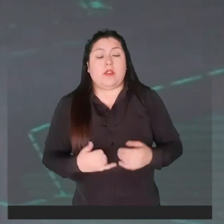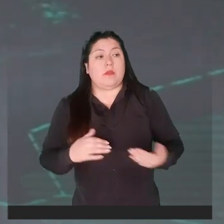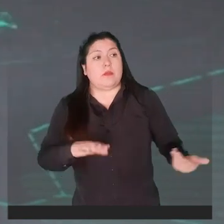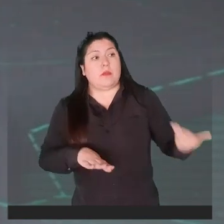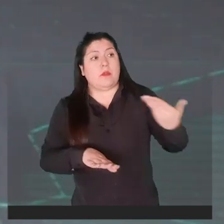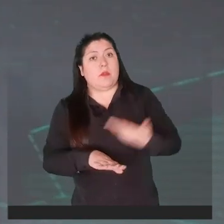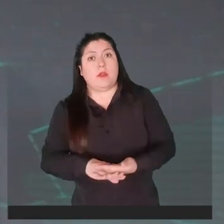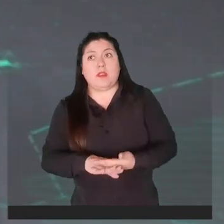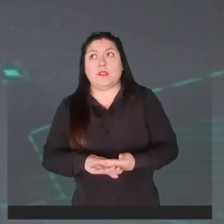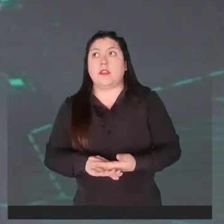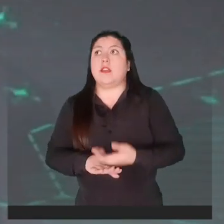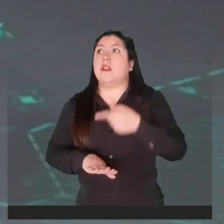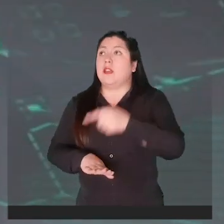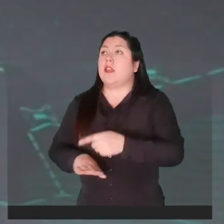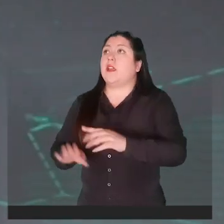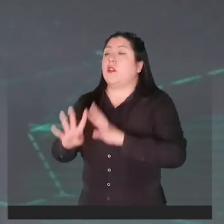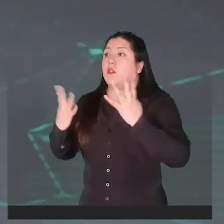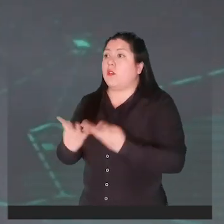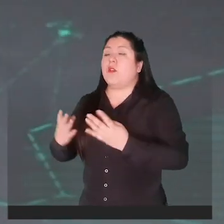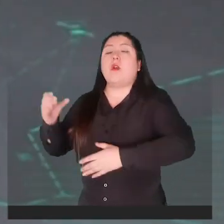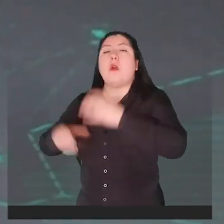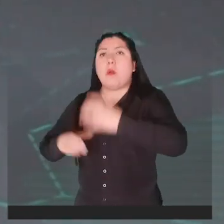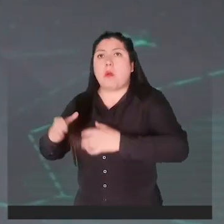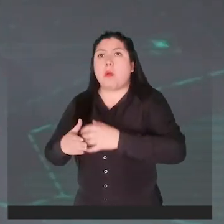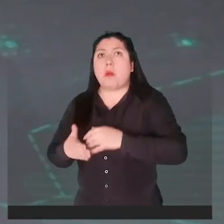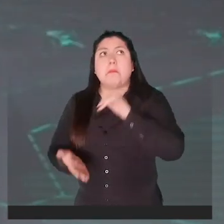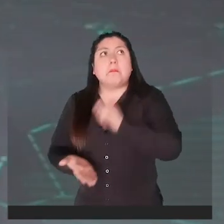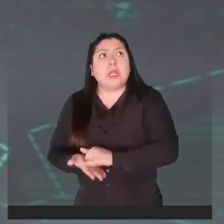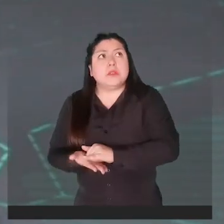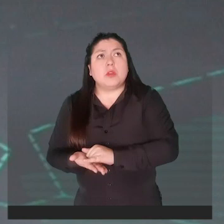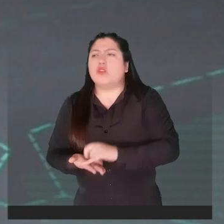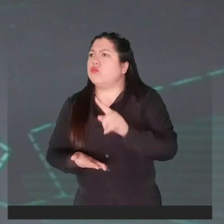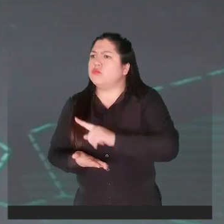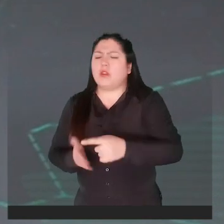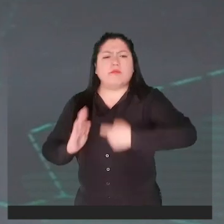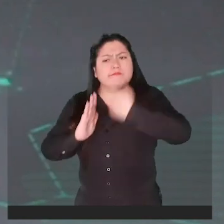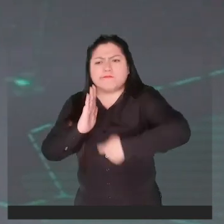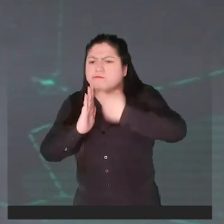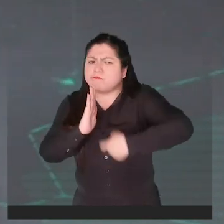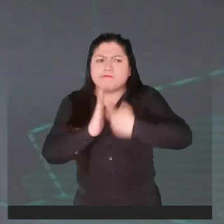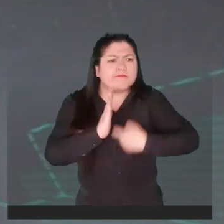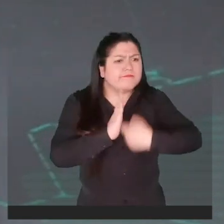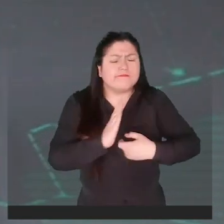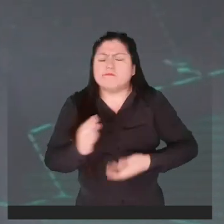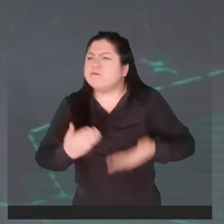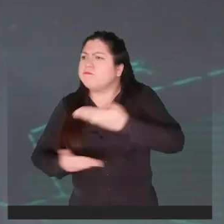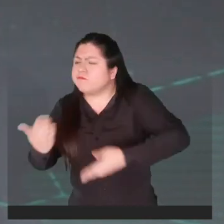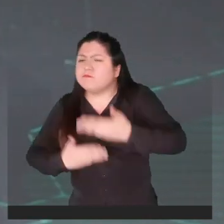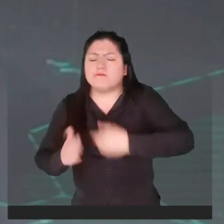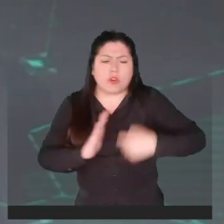fue entregada al Congreso no es la misma, ha sido enriquecida, se han recibido múltiples